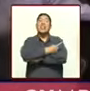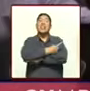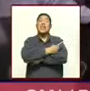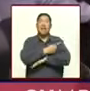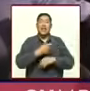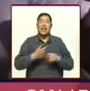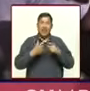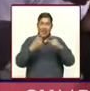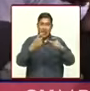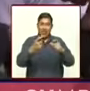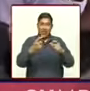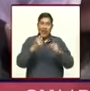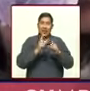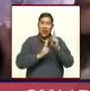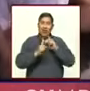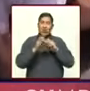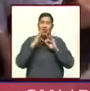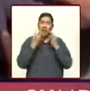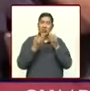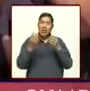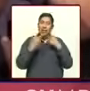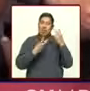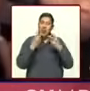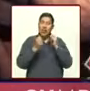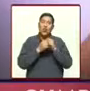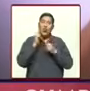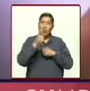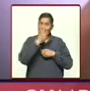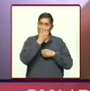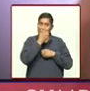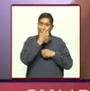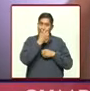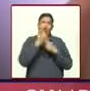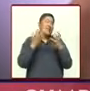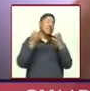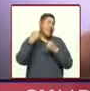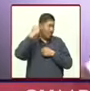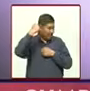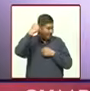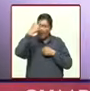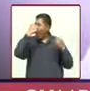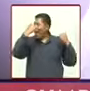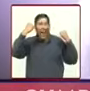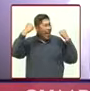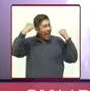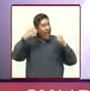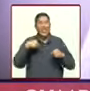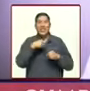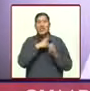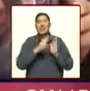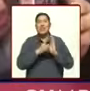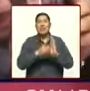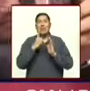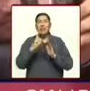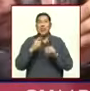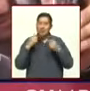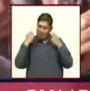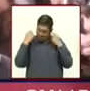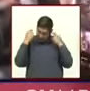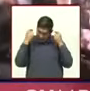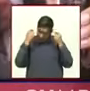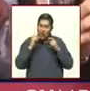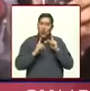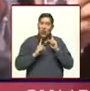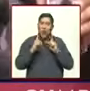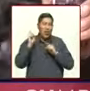Y esto para que invites a algún familiar a visitar con vos. Esto quería simplemente cumplir mi sueño y demostrar que si uno se propone a